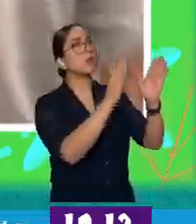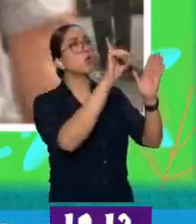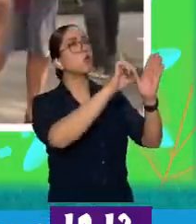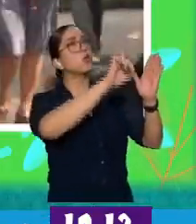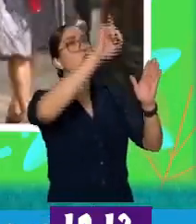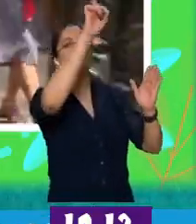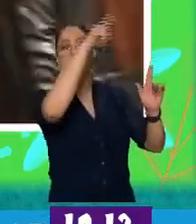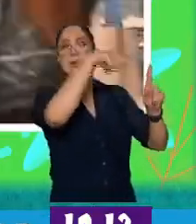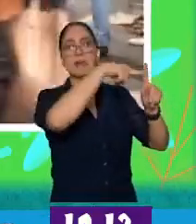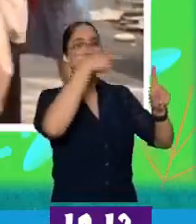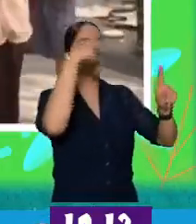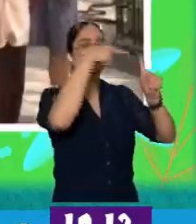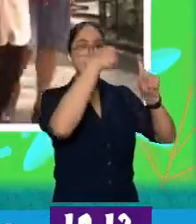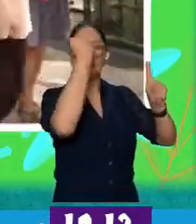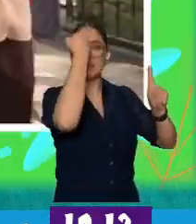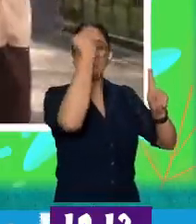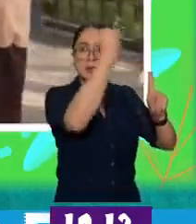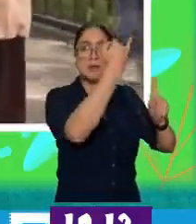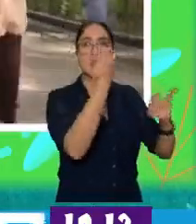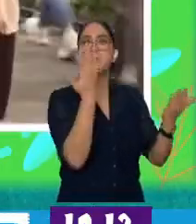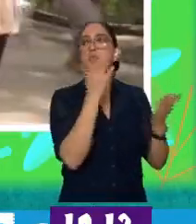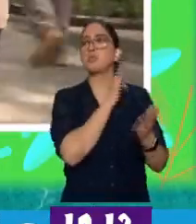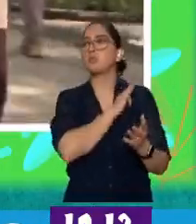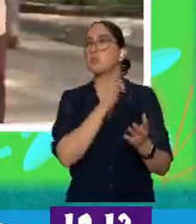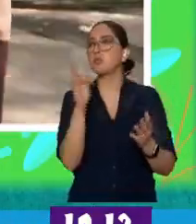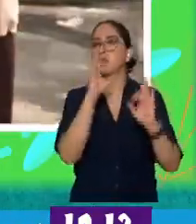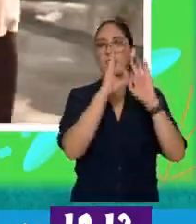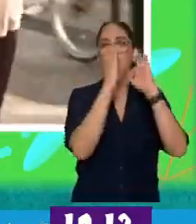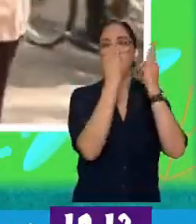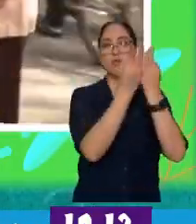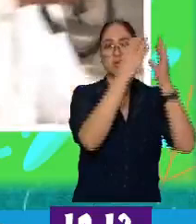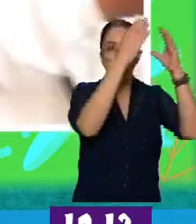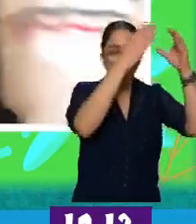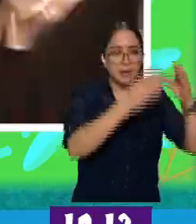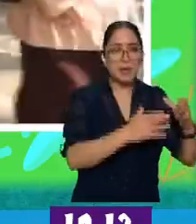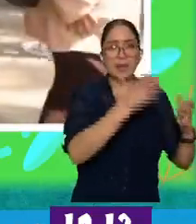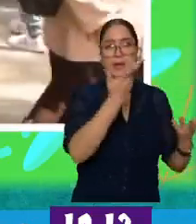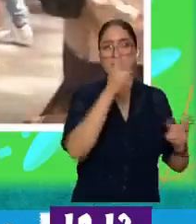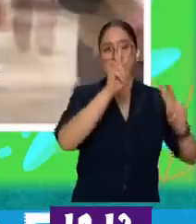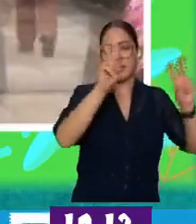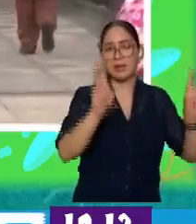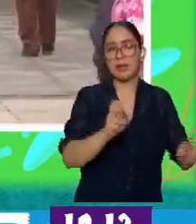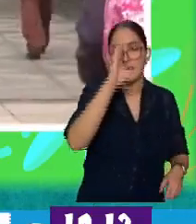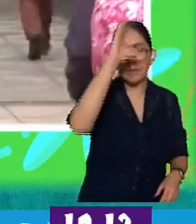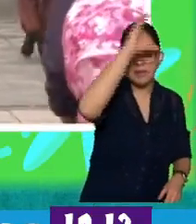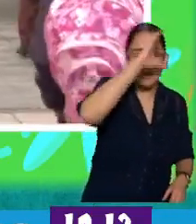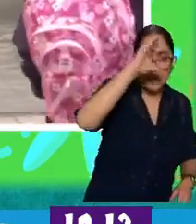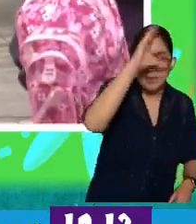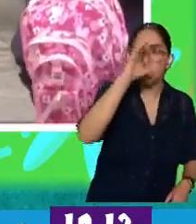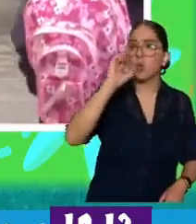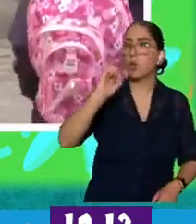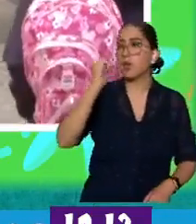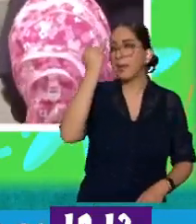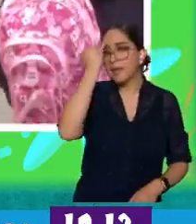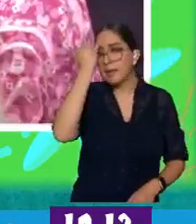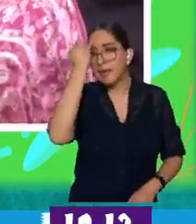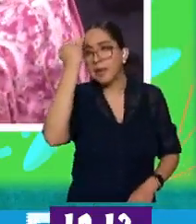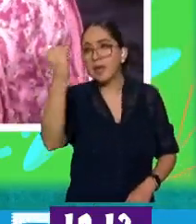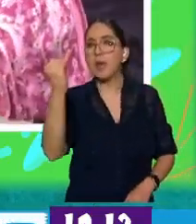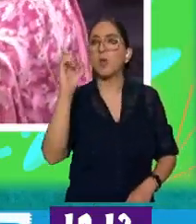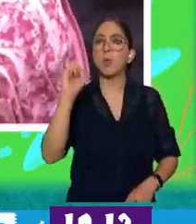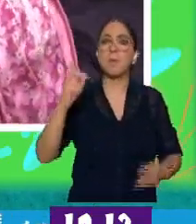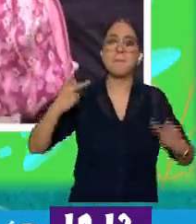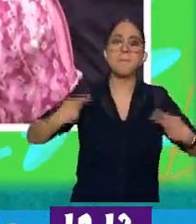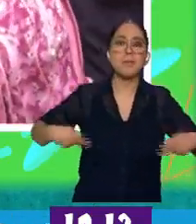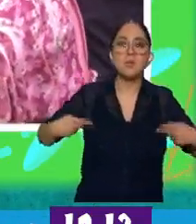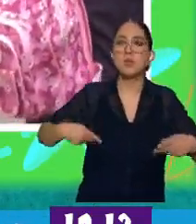de otra. Puede ser una figura de la ciencia, puede ser una ideología, puede ser alguien del deporte, puede